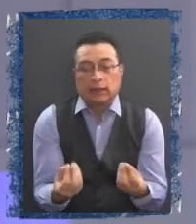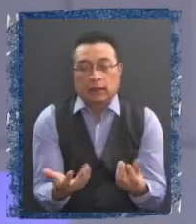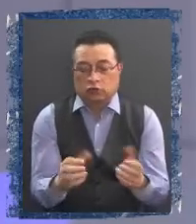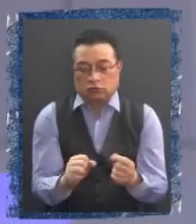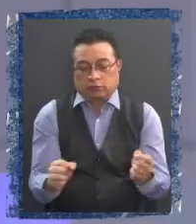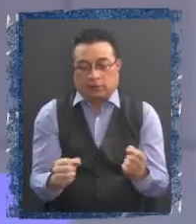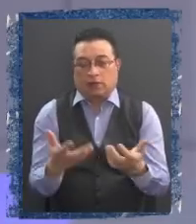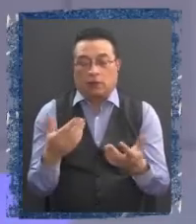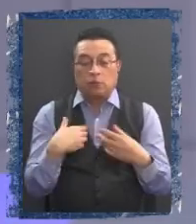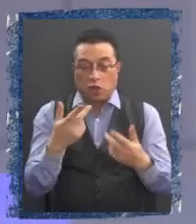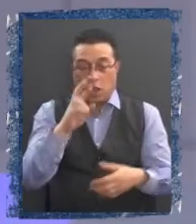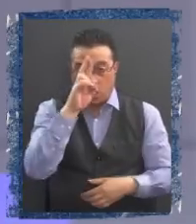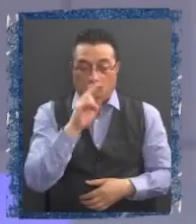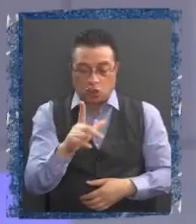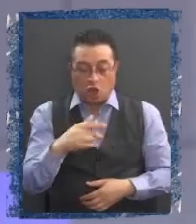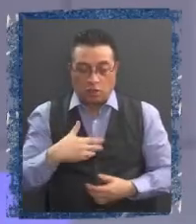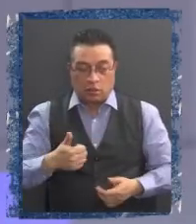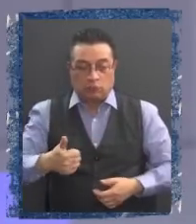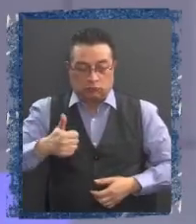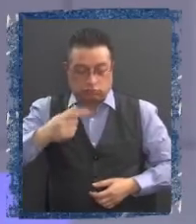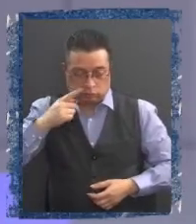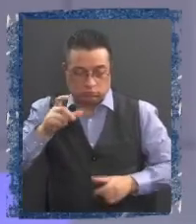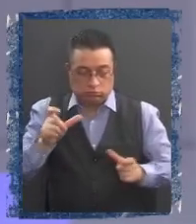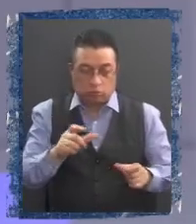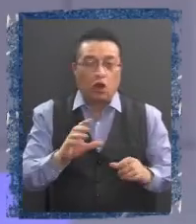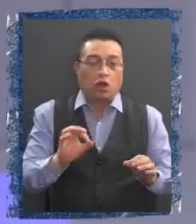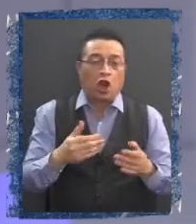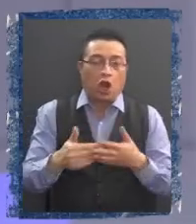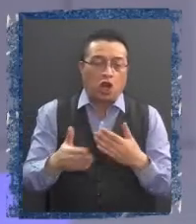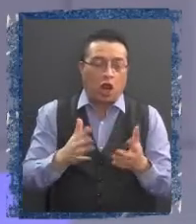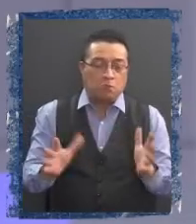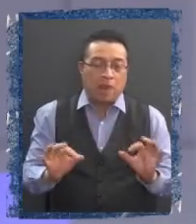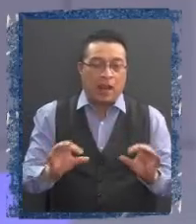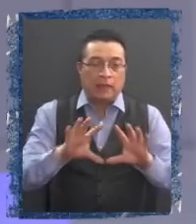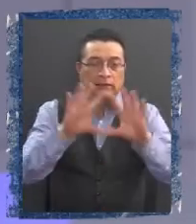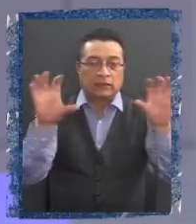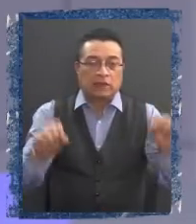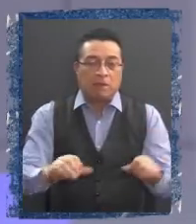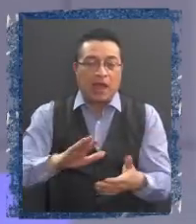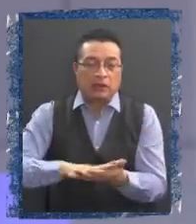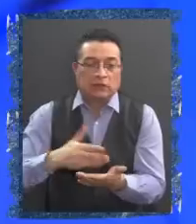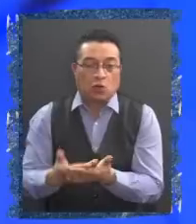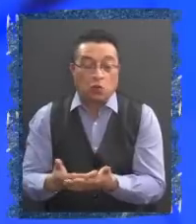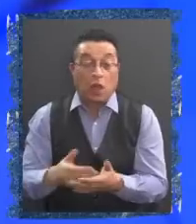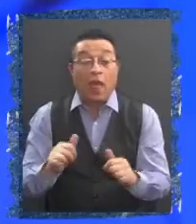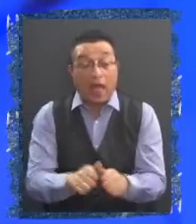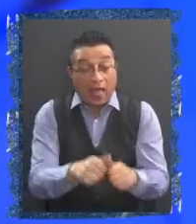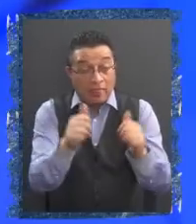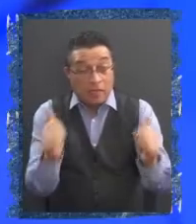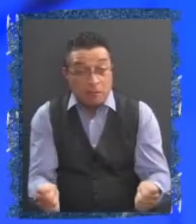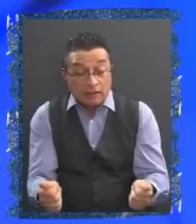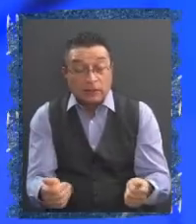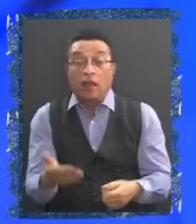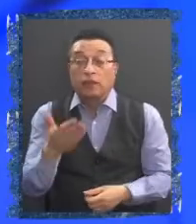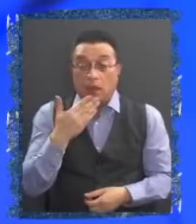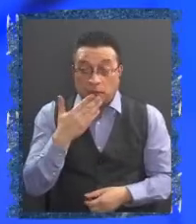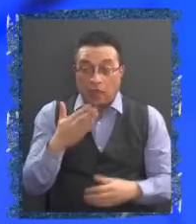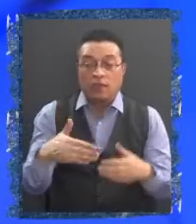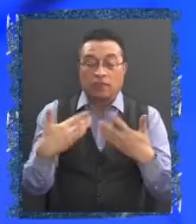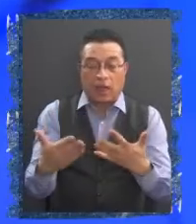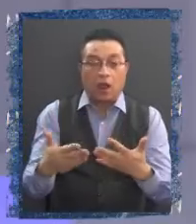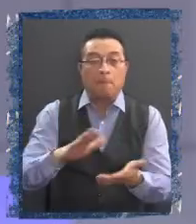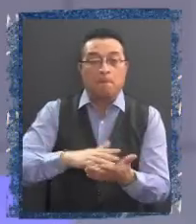tiene que ejercer el rol de rectoría, que eso es algo común en los sistemas de salud, y se dice que tiene que generar políticas de salud